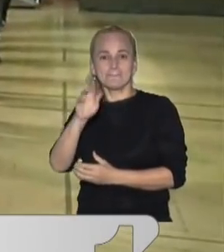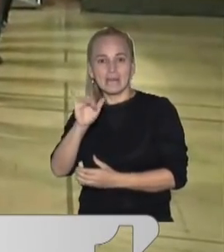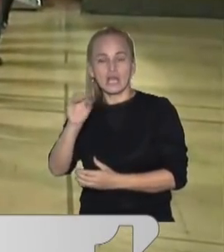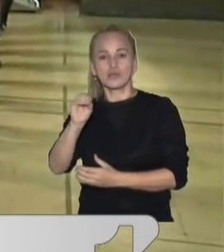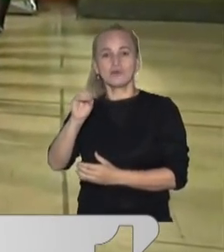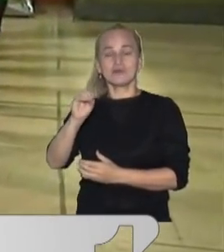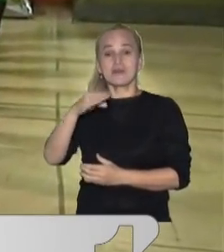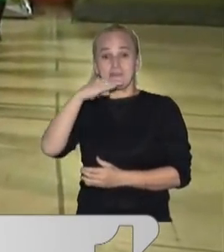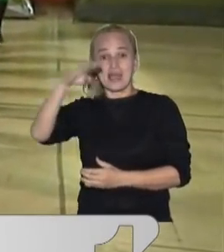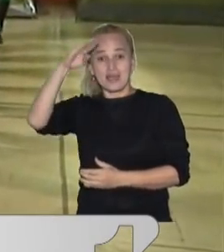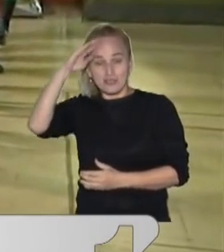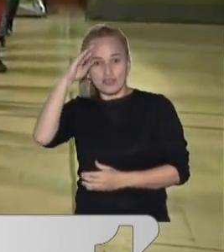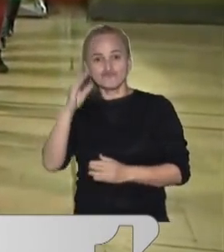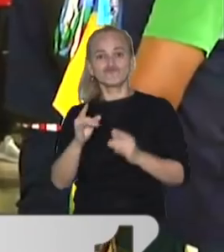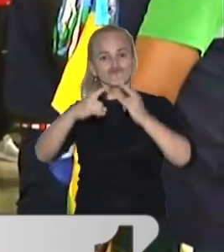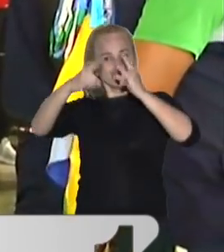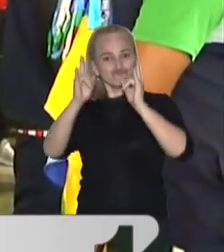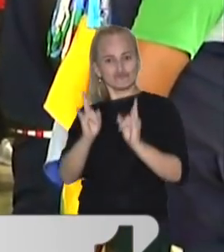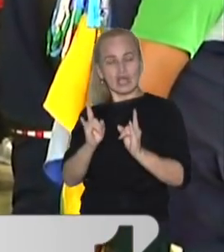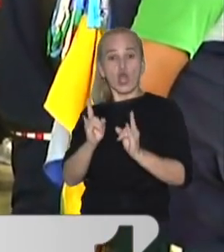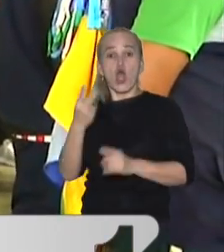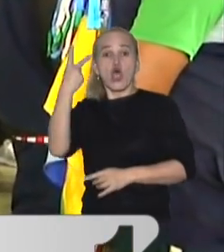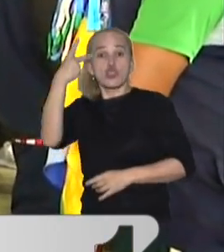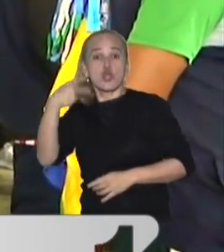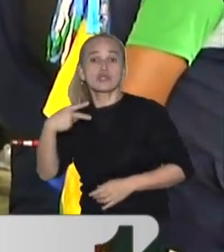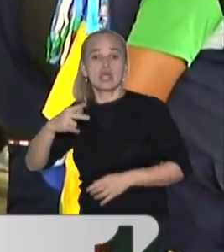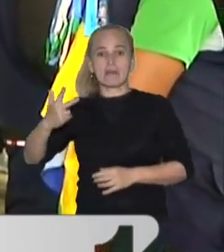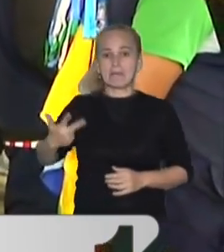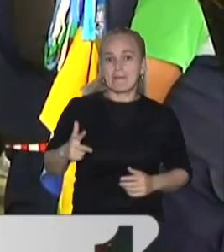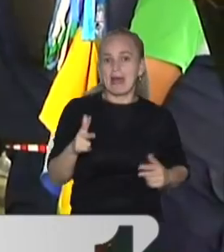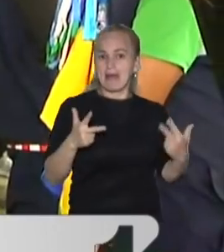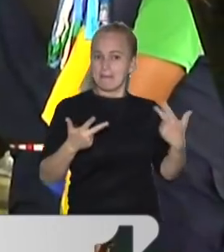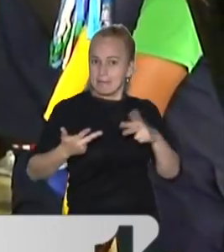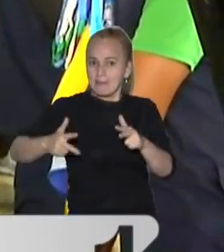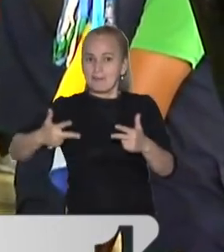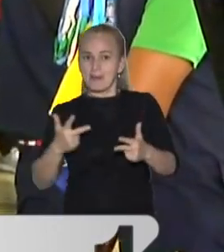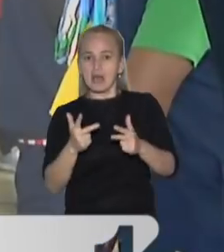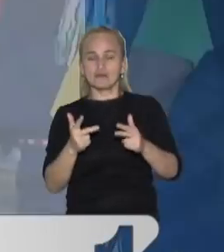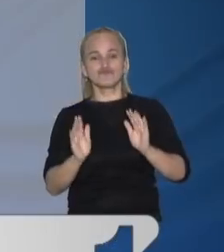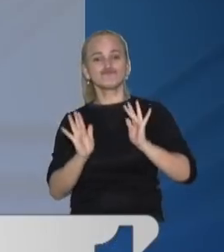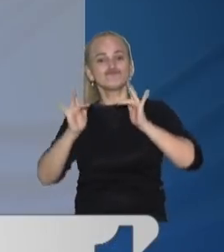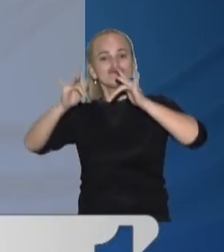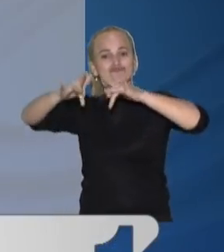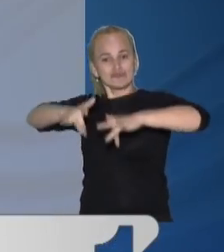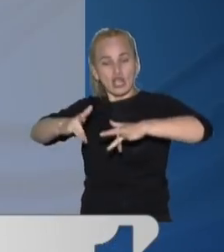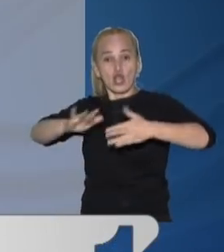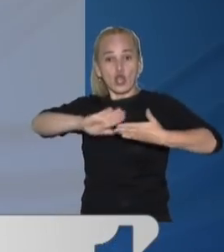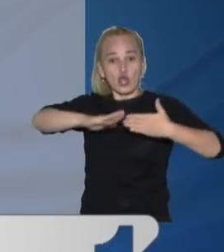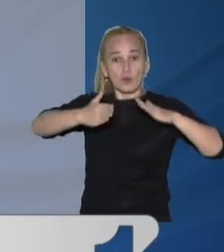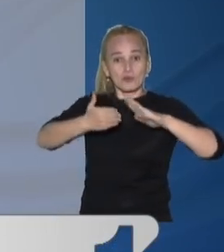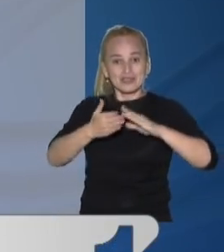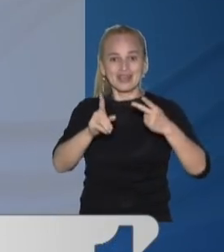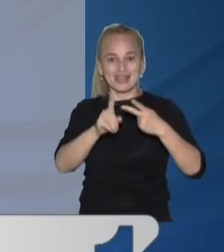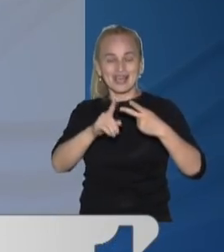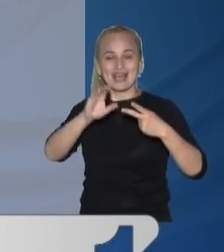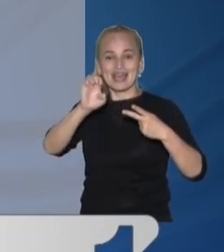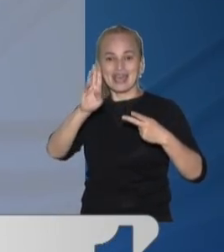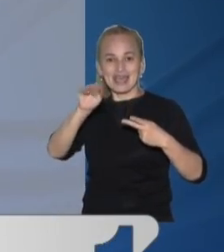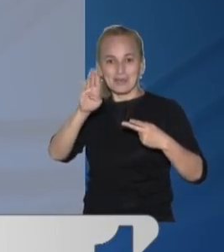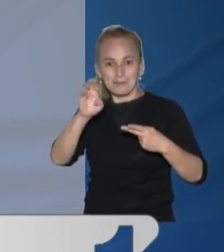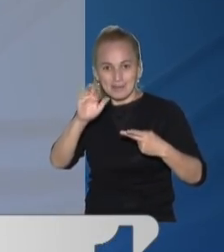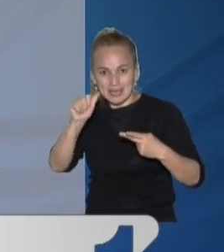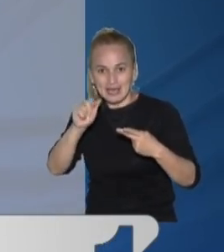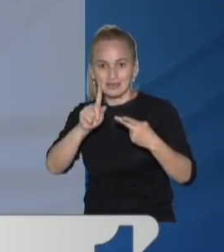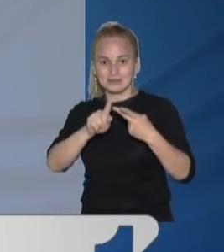Minga indígena luego de caminar casi dos días desde diferentes territorios del departamento. Comunidades en Vera, Zenú y Tule llegaron con